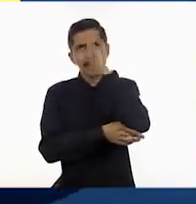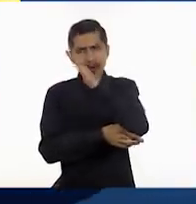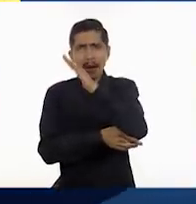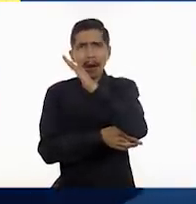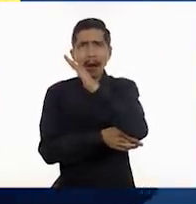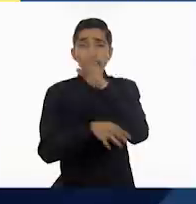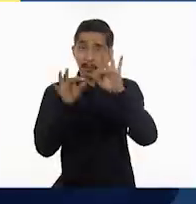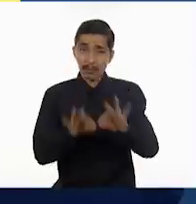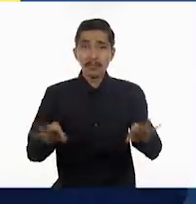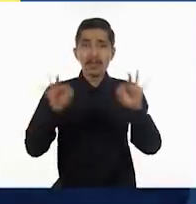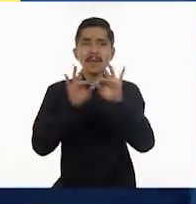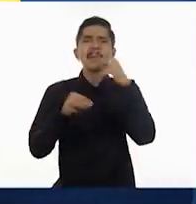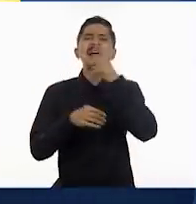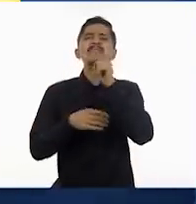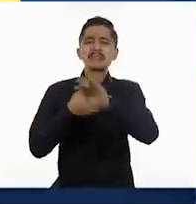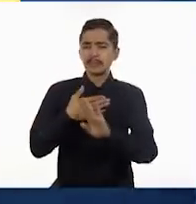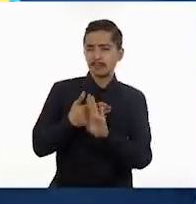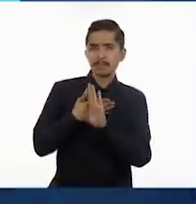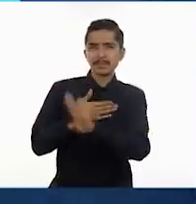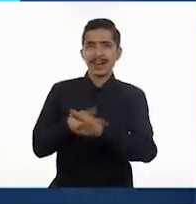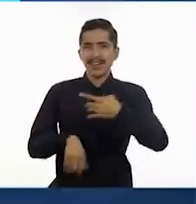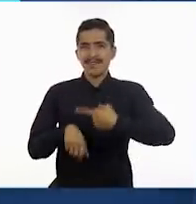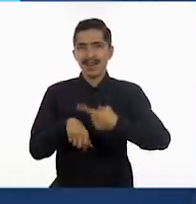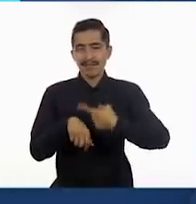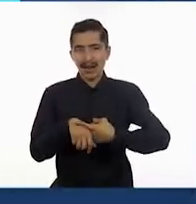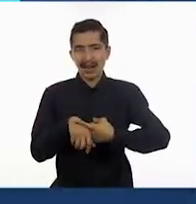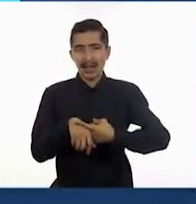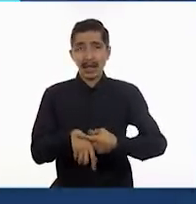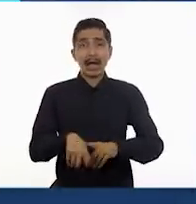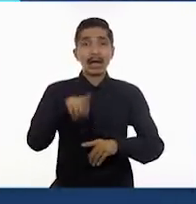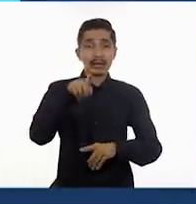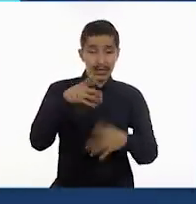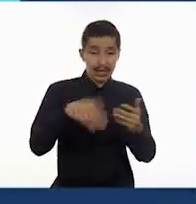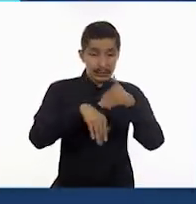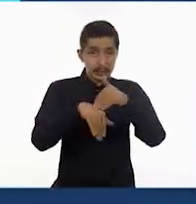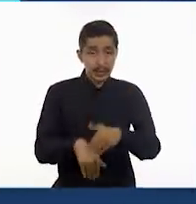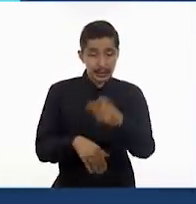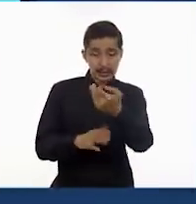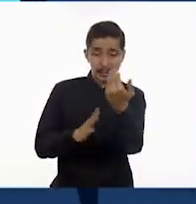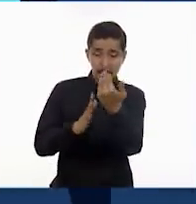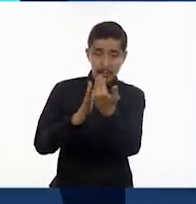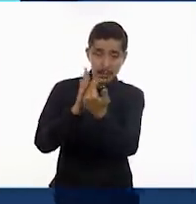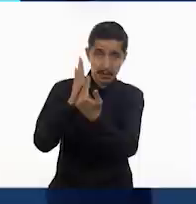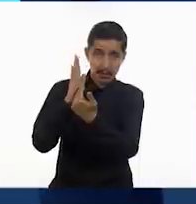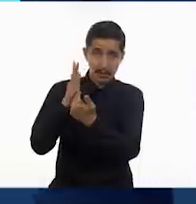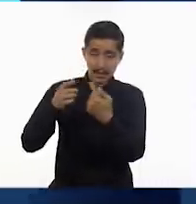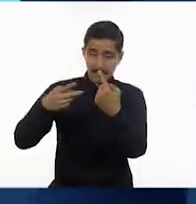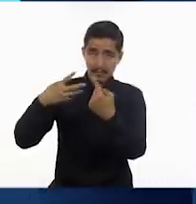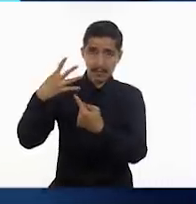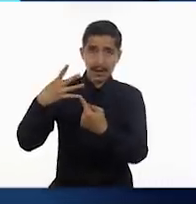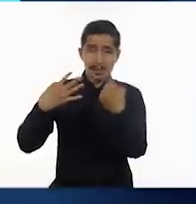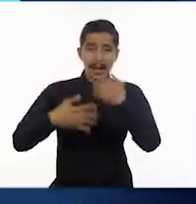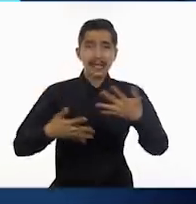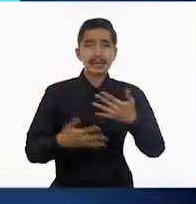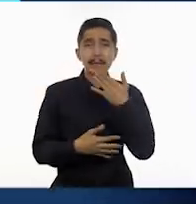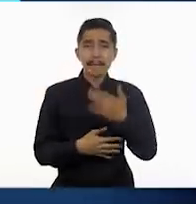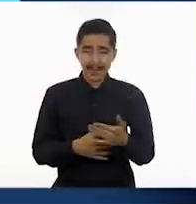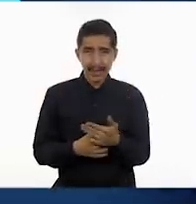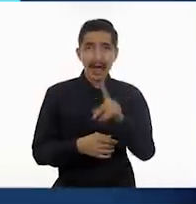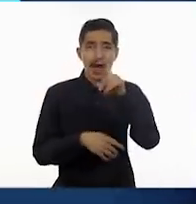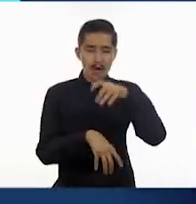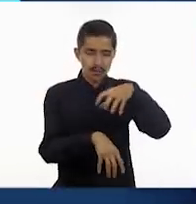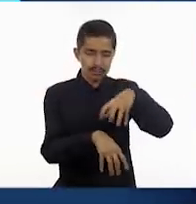importante para prevenir cualquier enfermedad. Sigue estos pasos para hacerlo correctamente. Moja tus